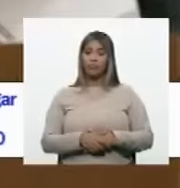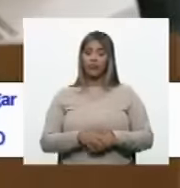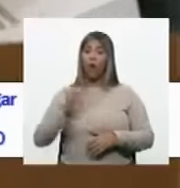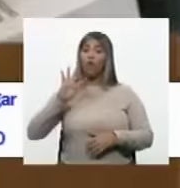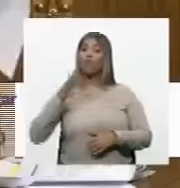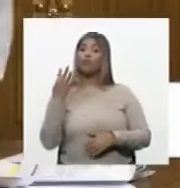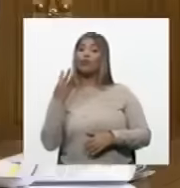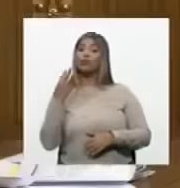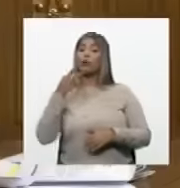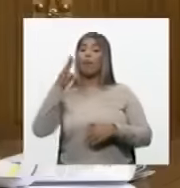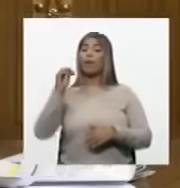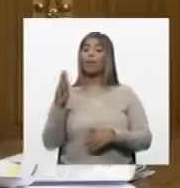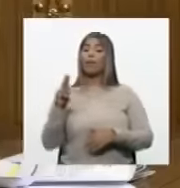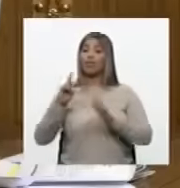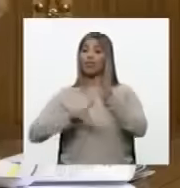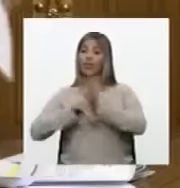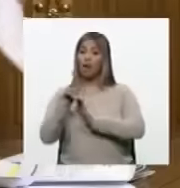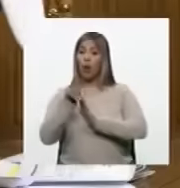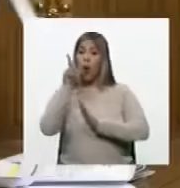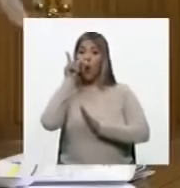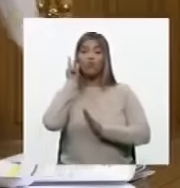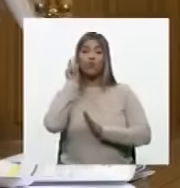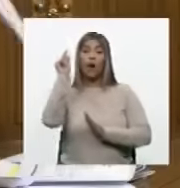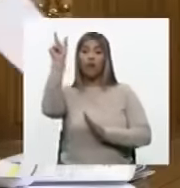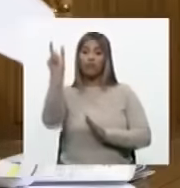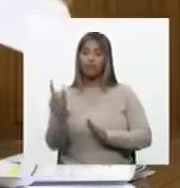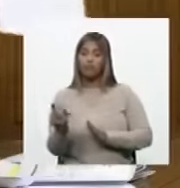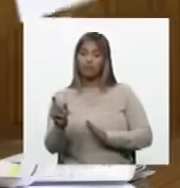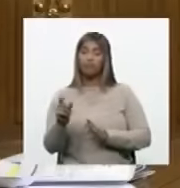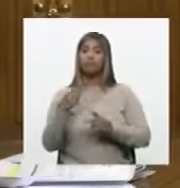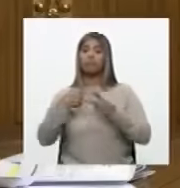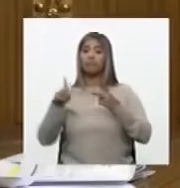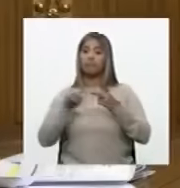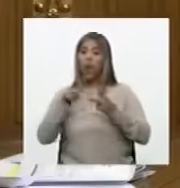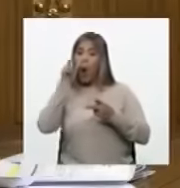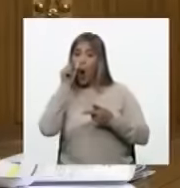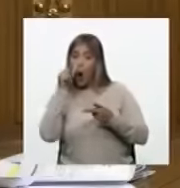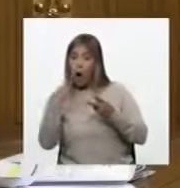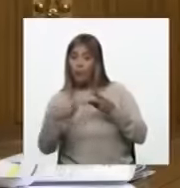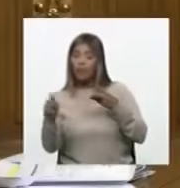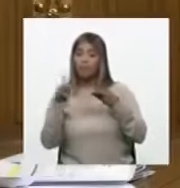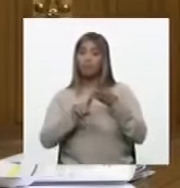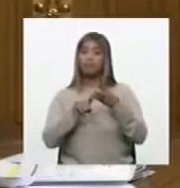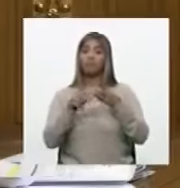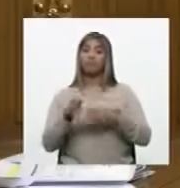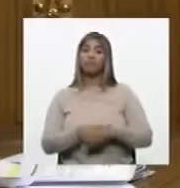Fundación Panamericana de Desarrollo, Soraya Osorio, Luz Cristina Pinzón, Alfonso García Calderón.